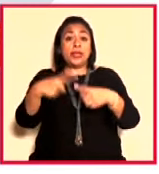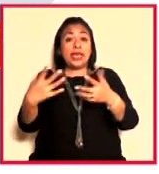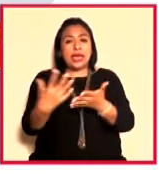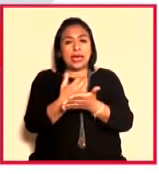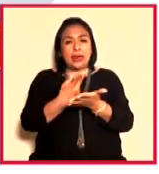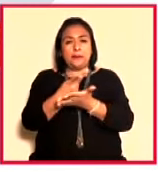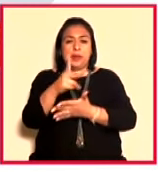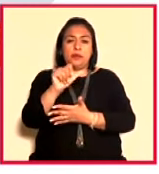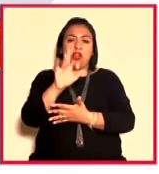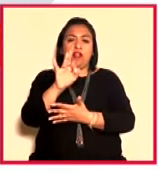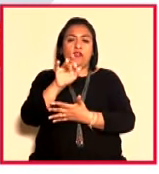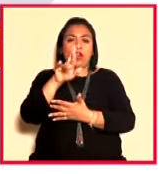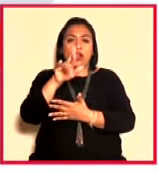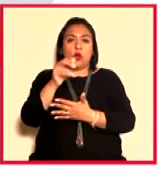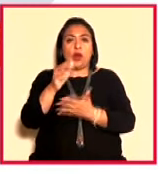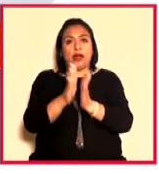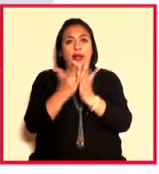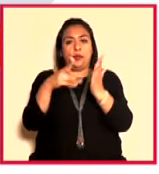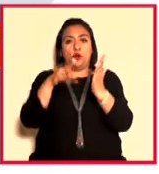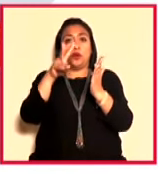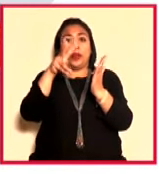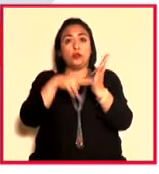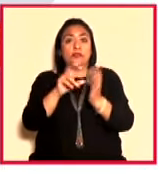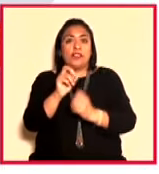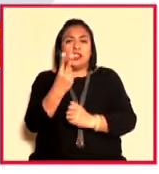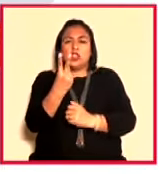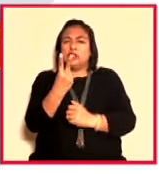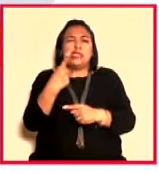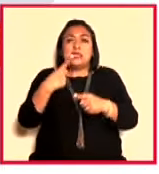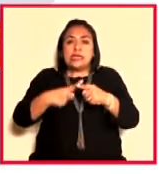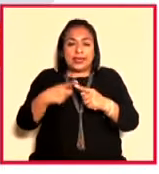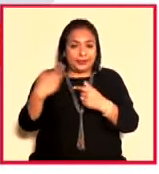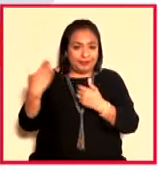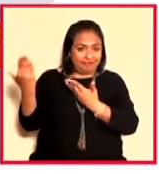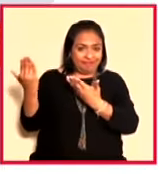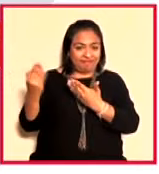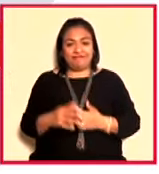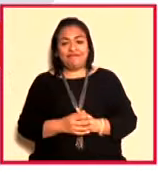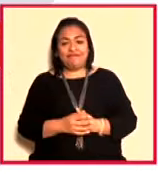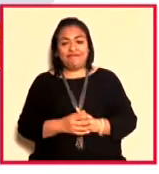de Novela 2022. Descubramos de quién se trata.